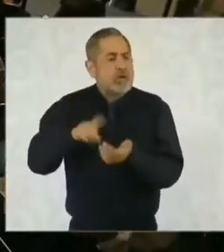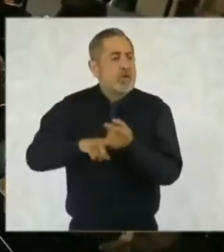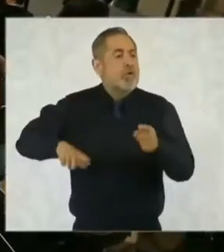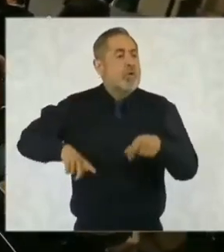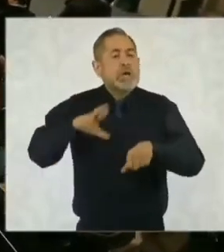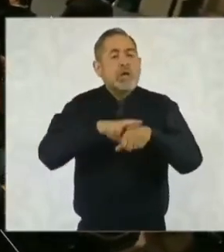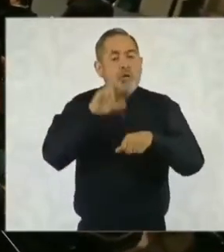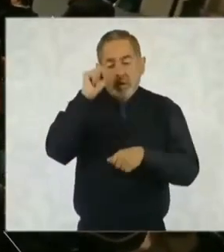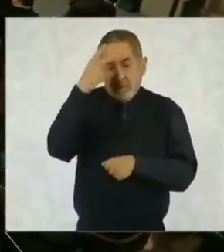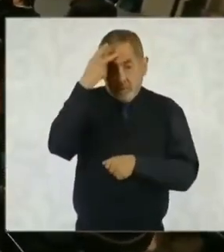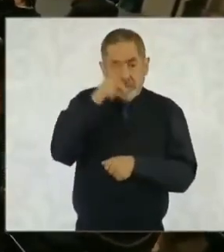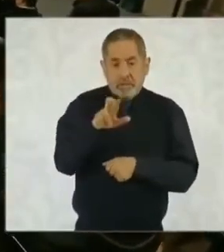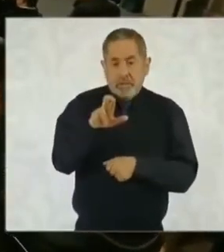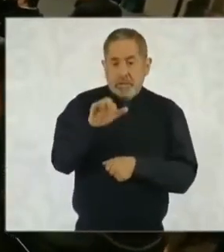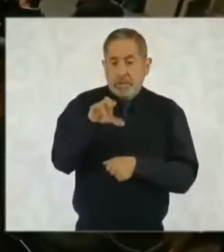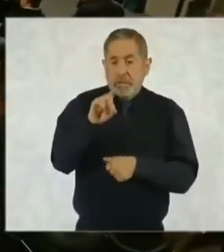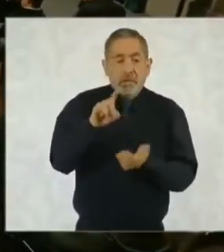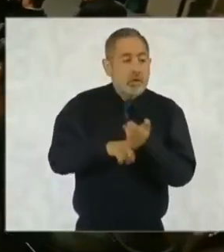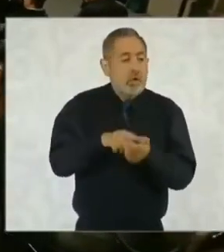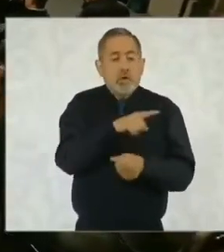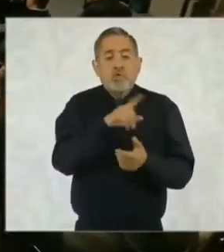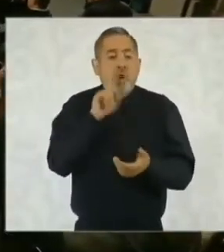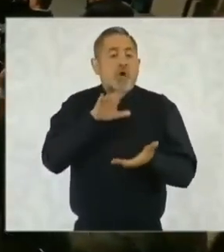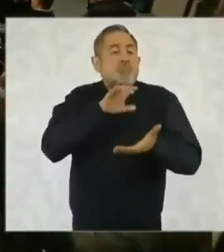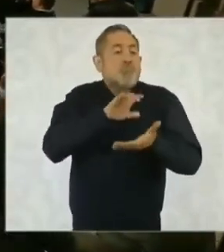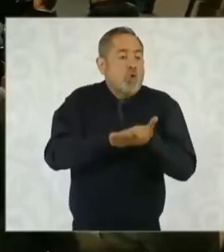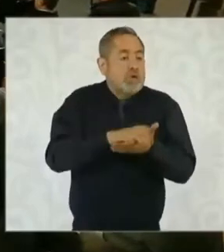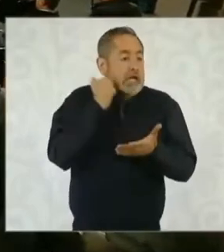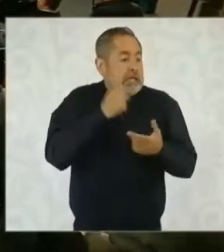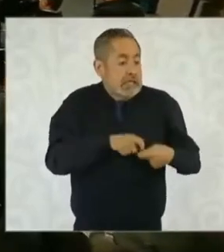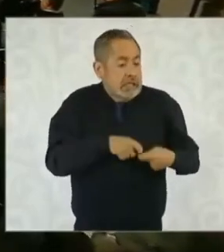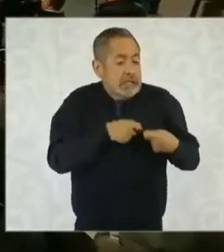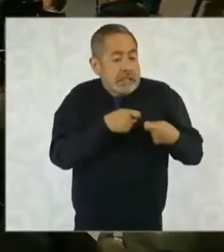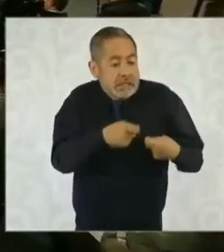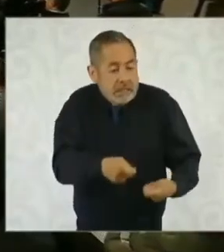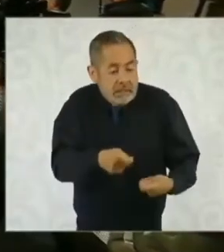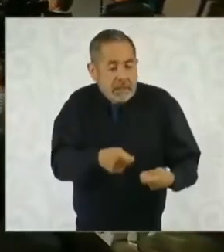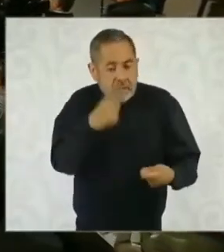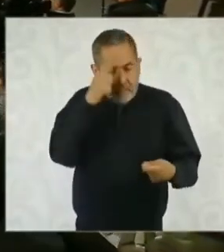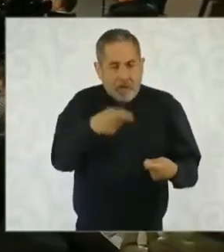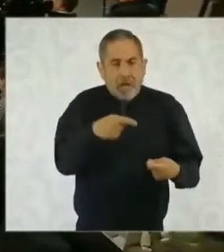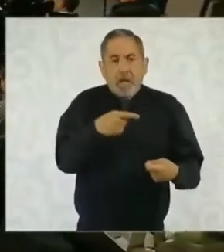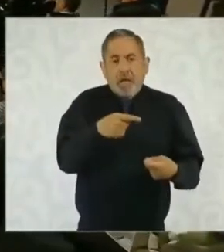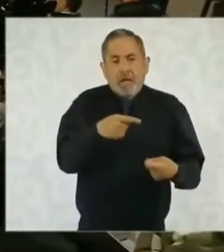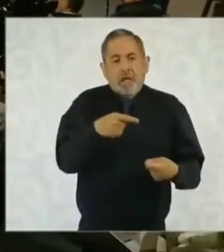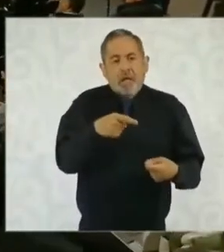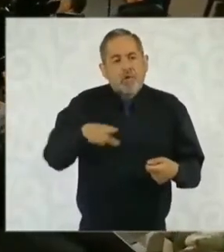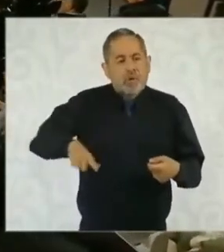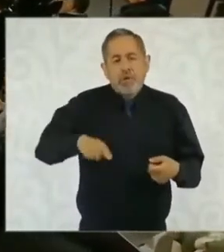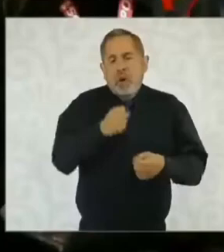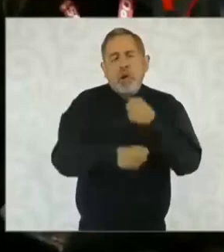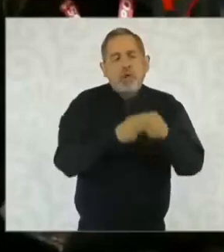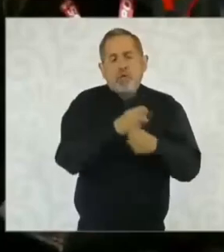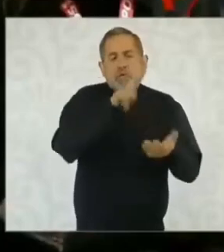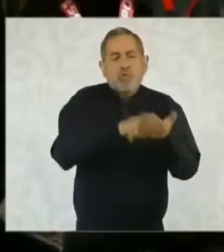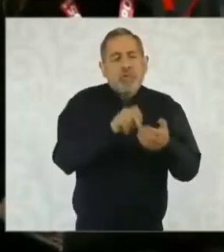Luis Potosí, Ricardo Gallardo, decía que su esposa participe en el proceso por la sucesión al gobierno en el 2027.